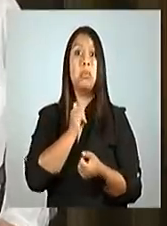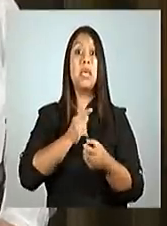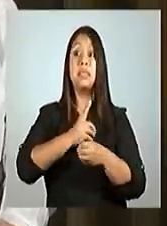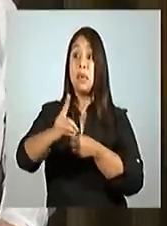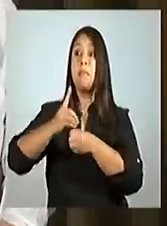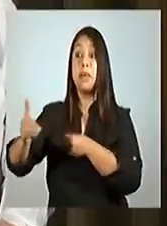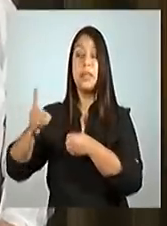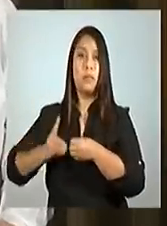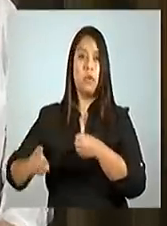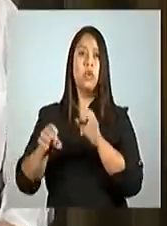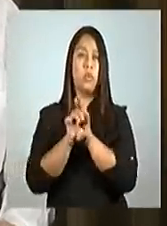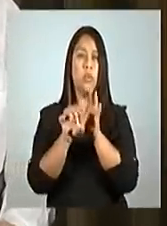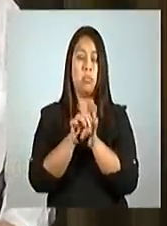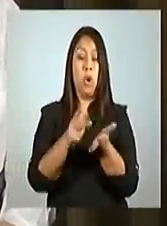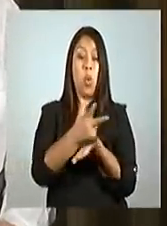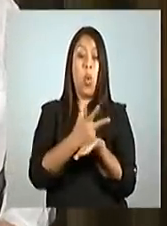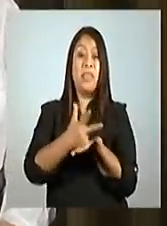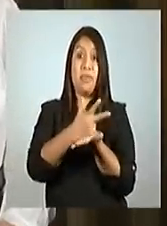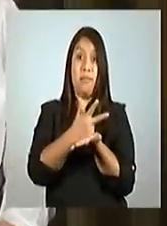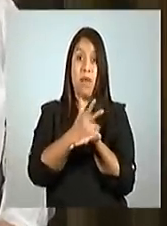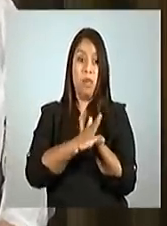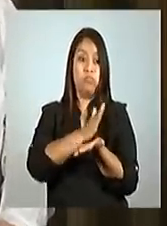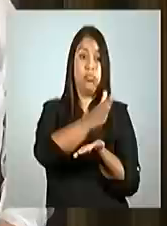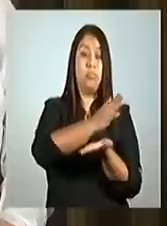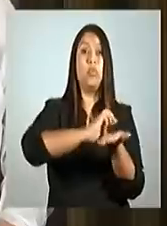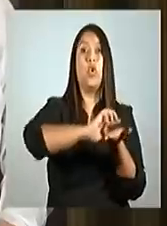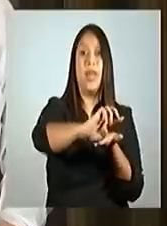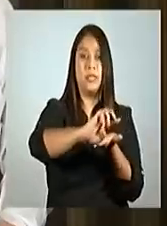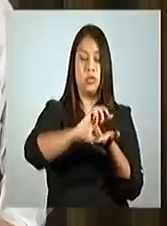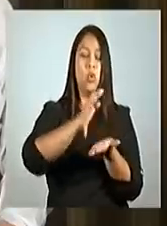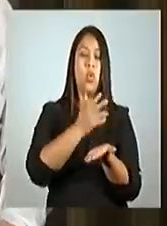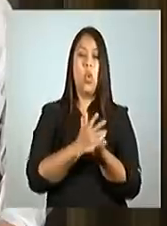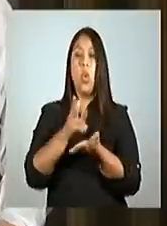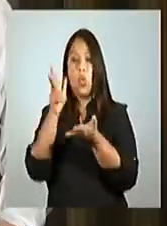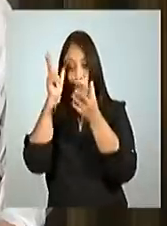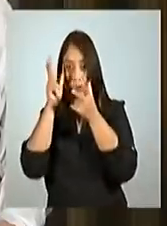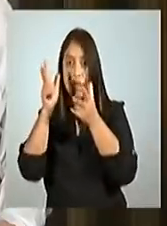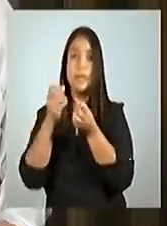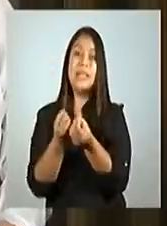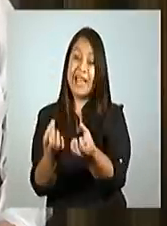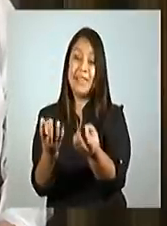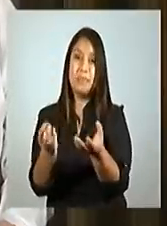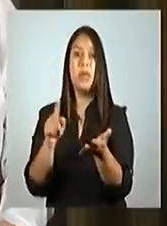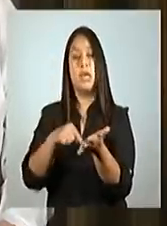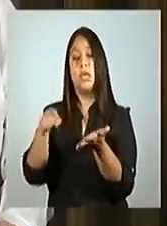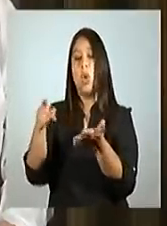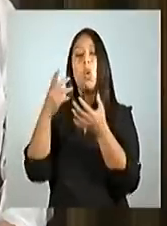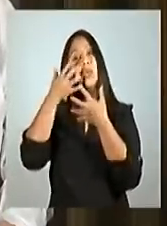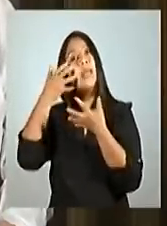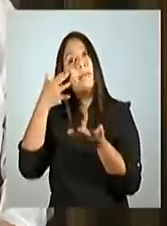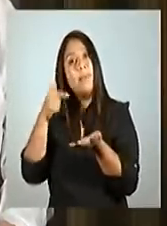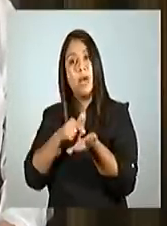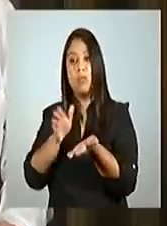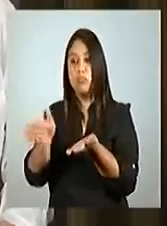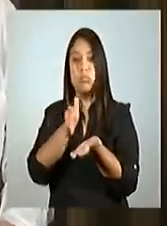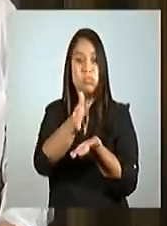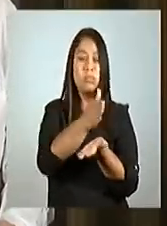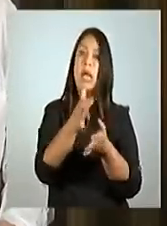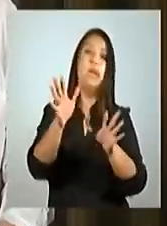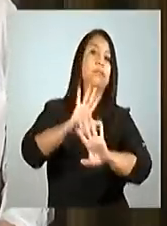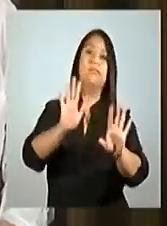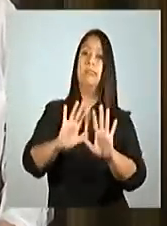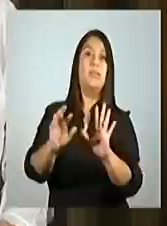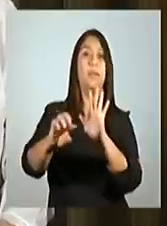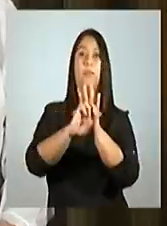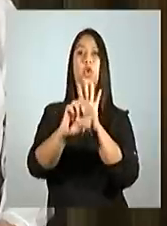interdepartamental hacia y desde Guatemala, El Progreso, Zacatepeques y San Marcos continúa